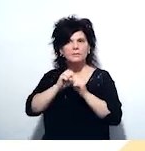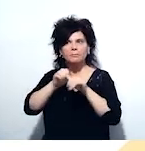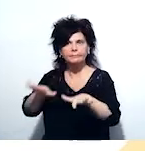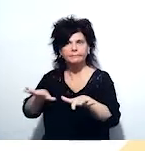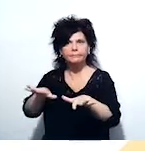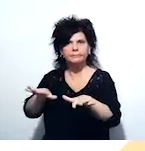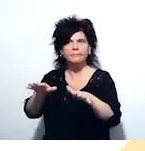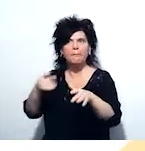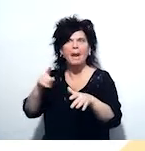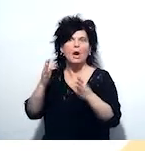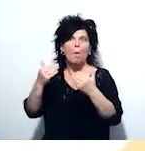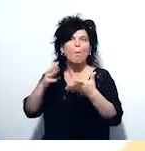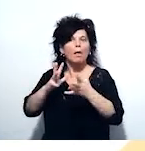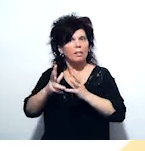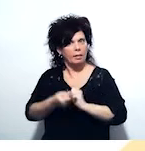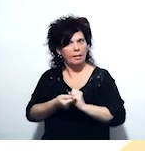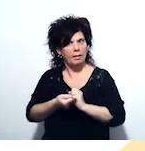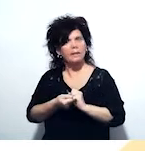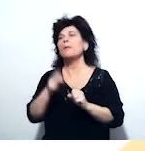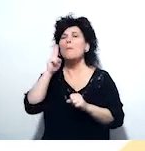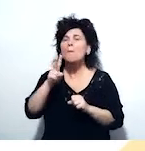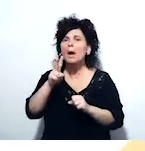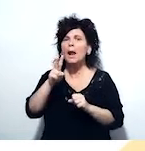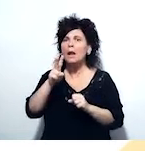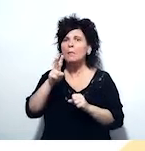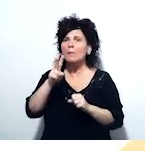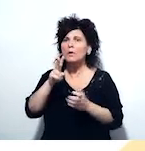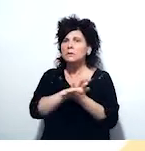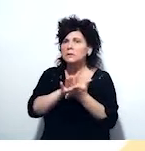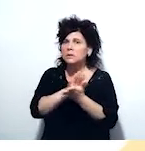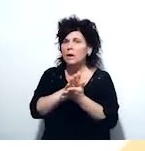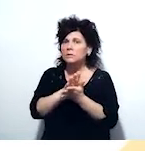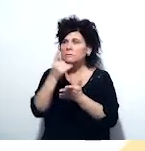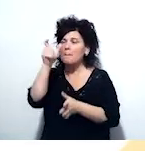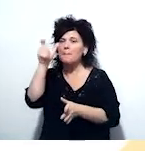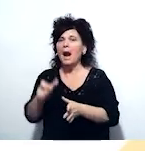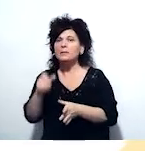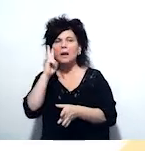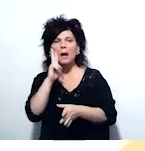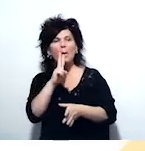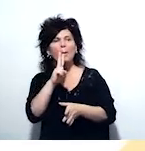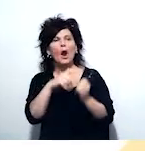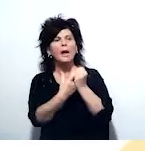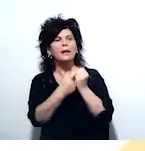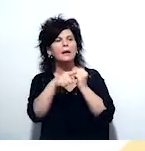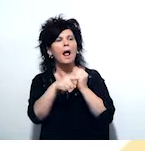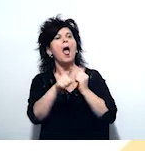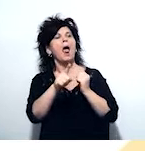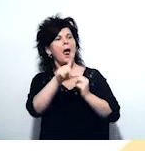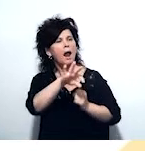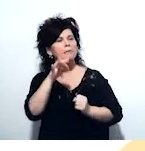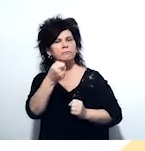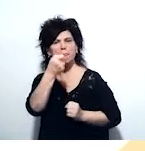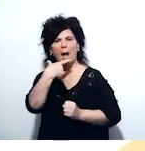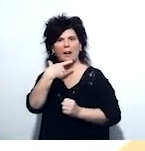puede causar daño. De hecho, hemos visto historias de gente que por verlo en internet ha tomado algún producto químico y le ha